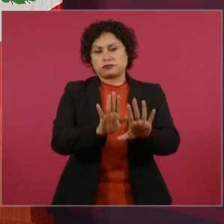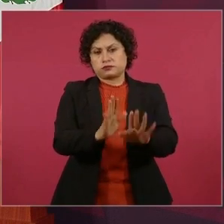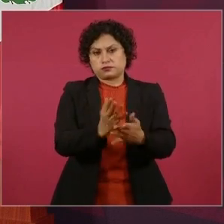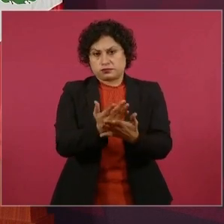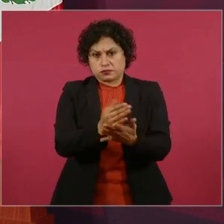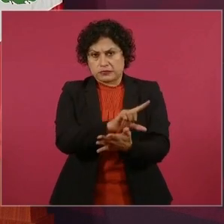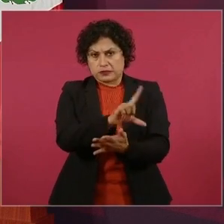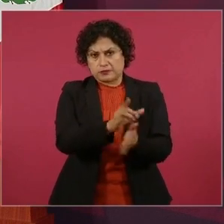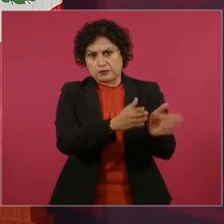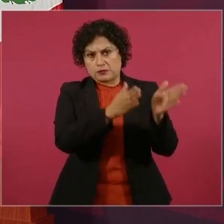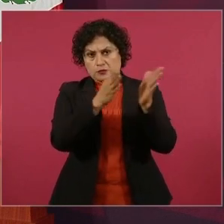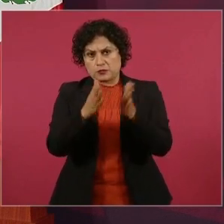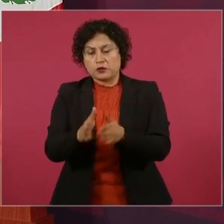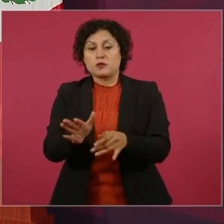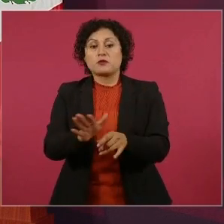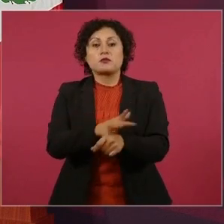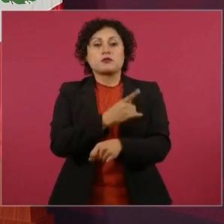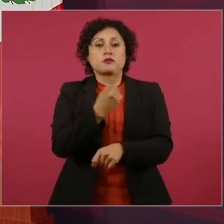esperan